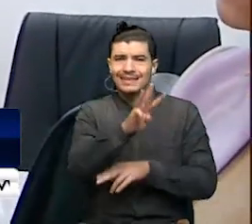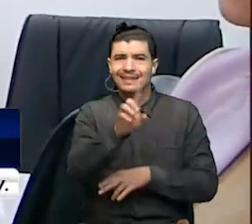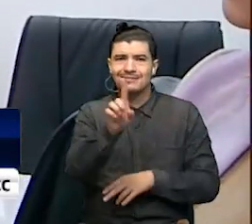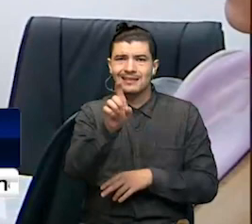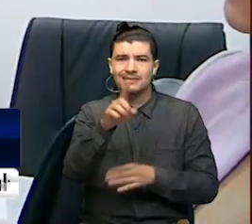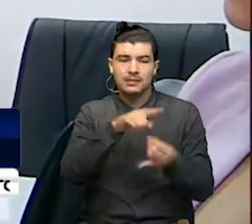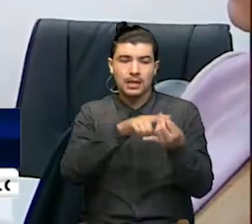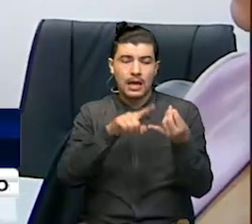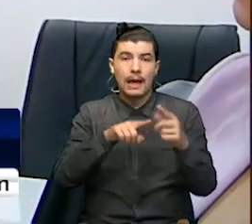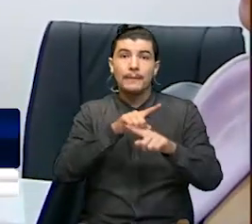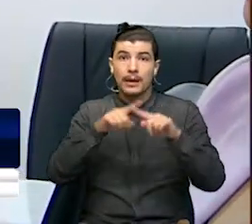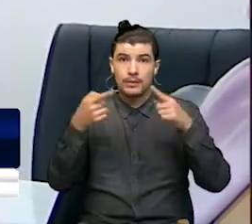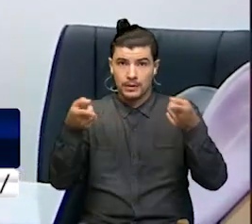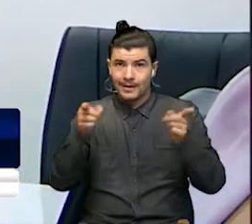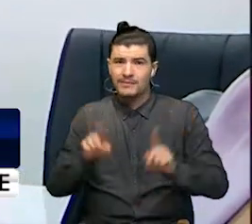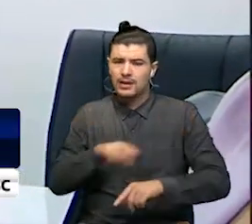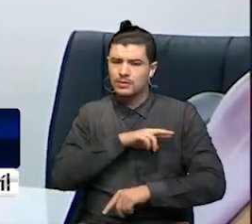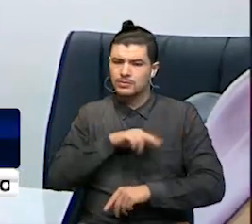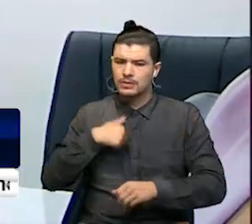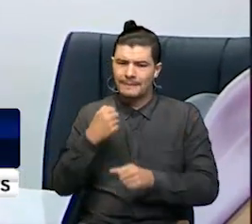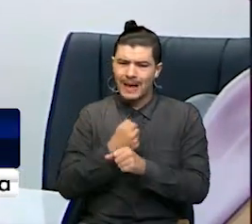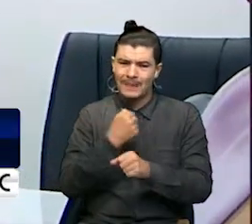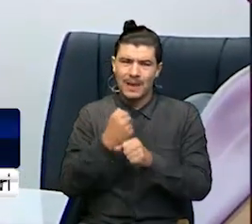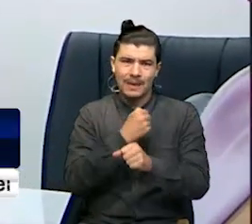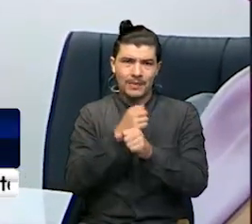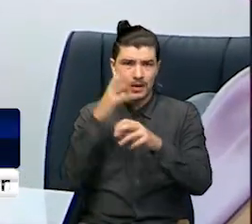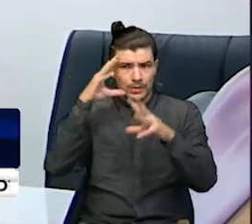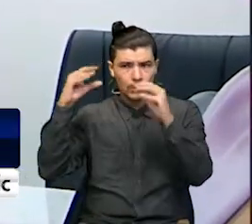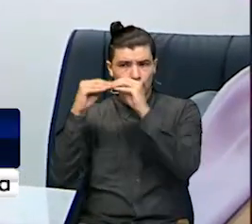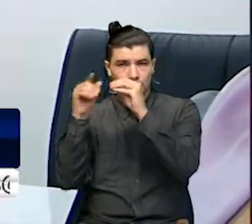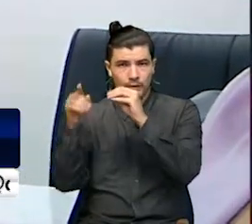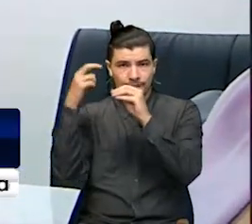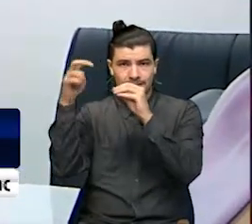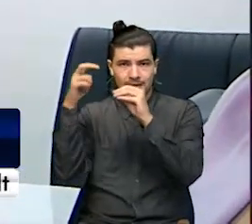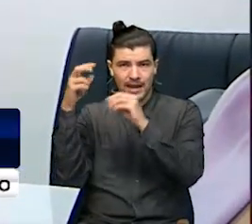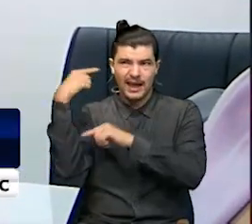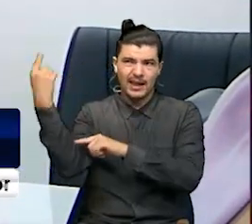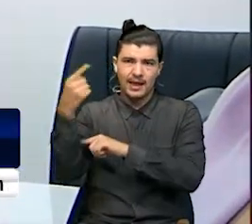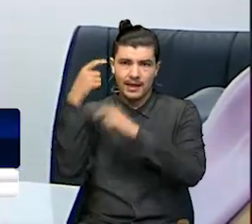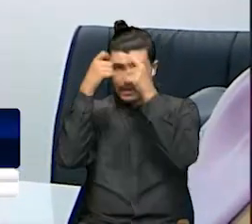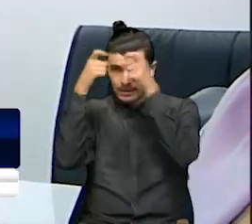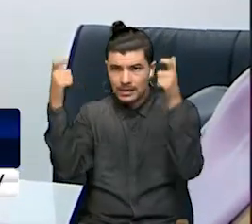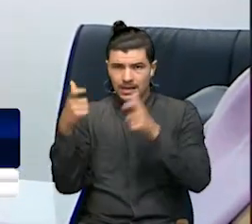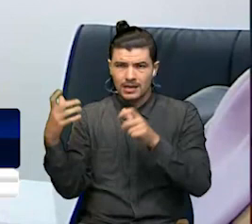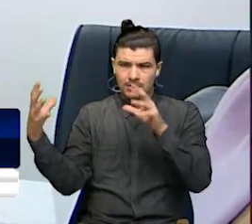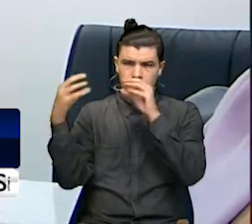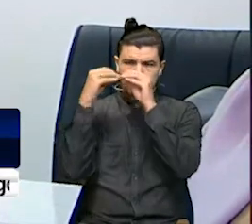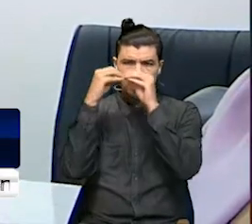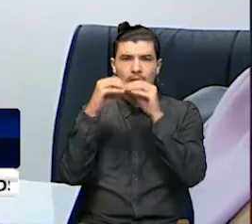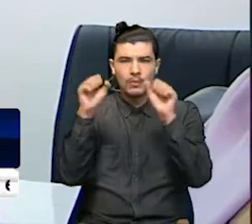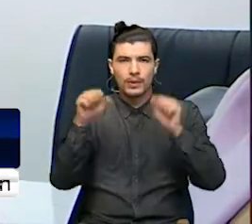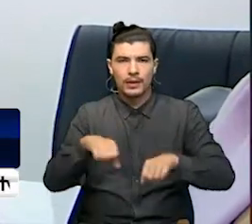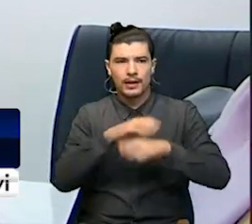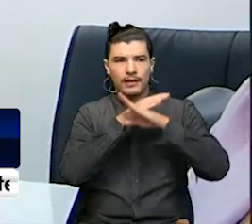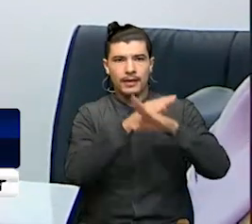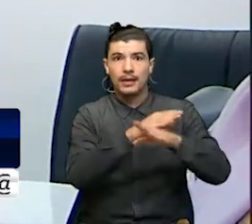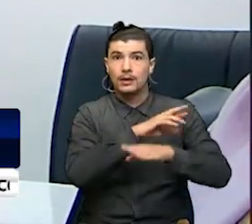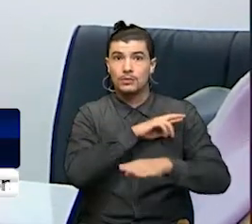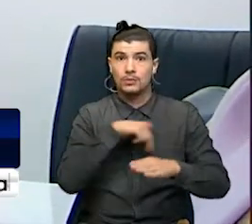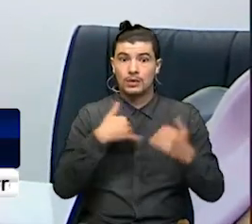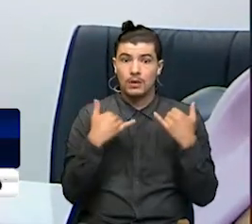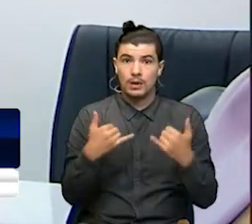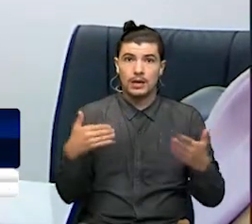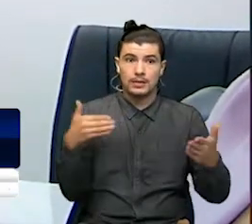pero también hemos venido trabajando de la mano con nuestra fiscalía general y para combatir esto hemos capturado 17